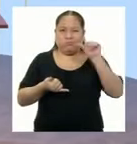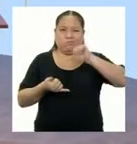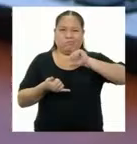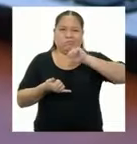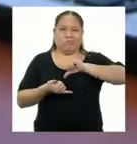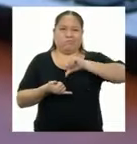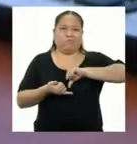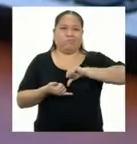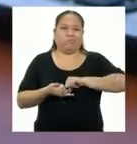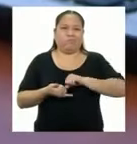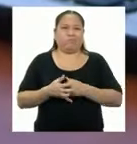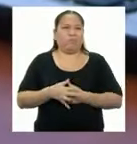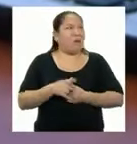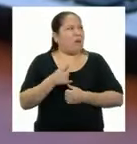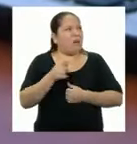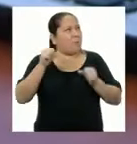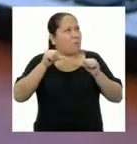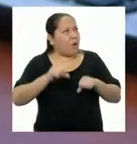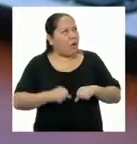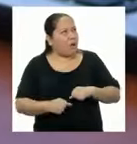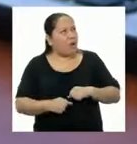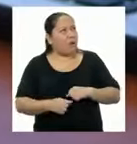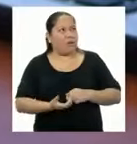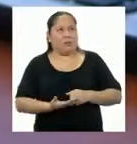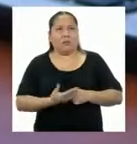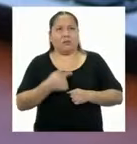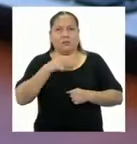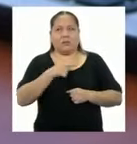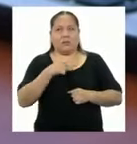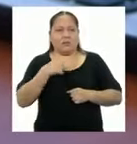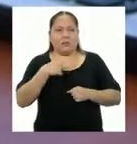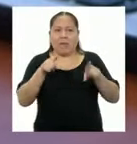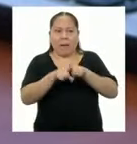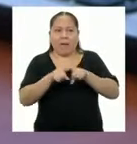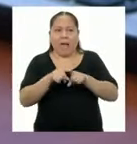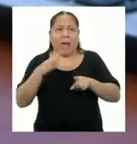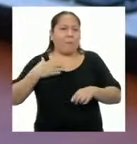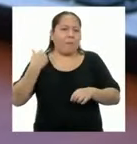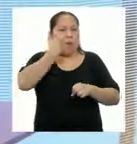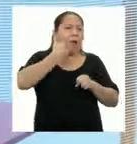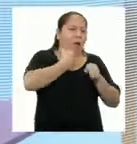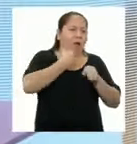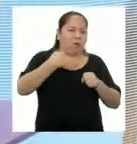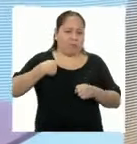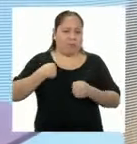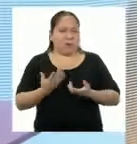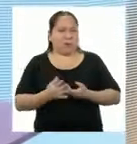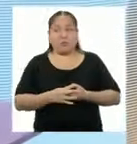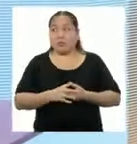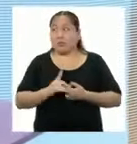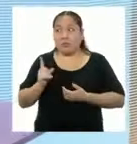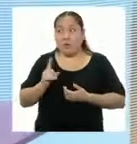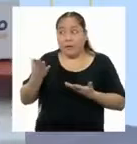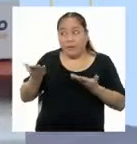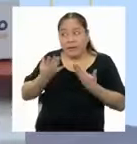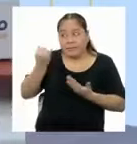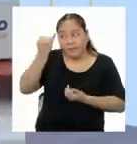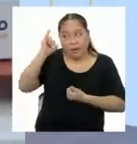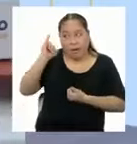fallarme. ¡Qué descuidado! ¡Pobre de ti, que a mí también me golpeé sin querer! Tocino, no me des